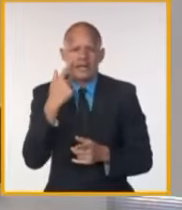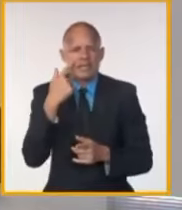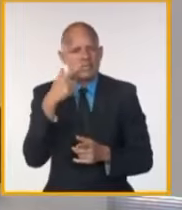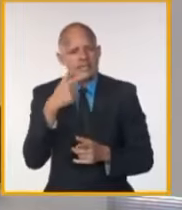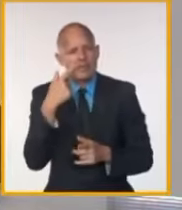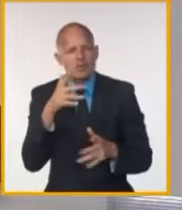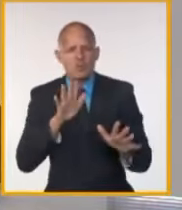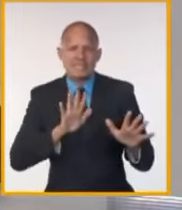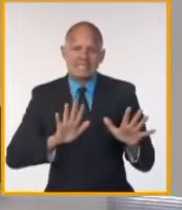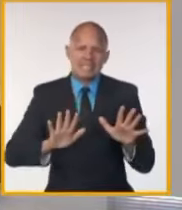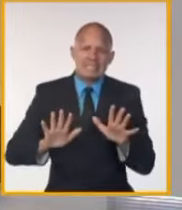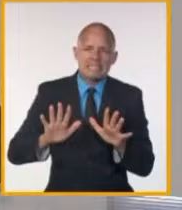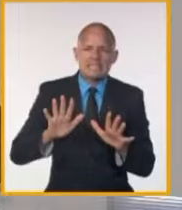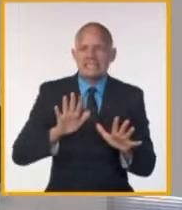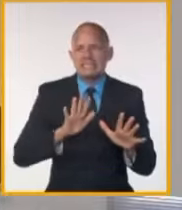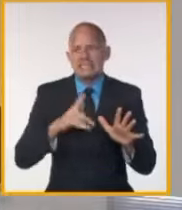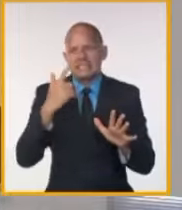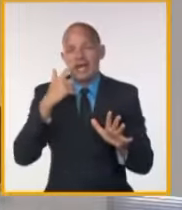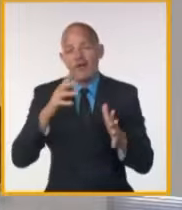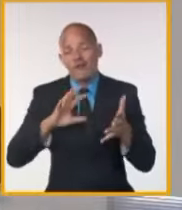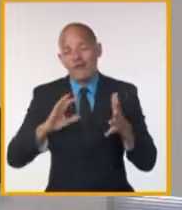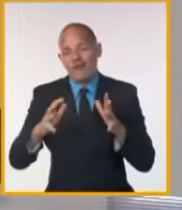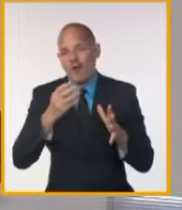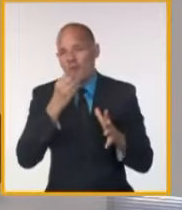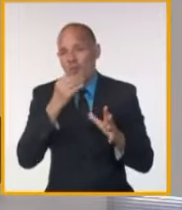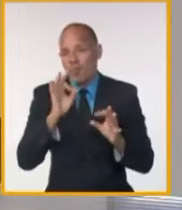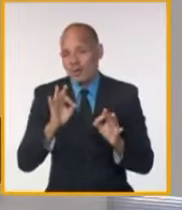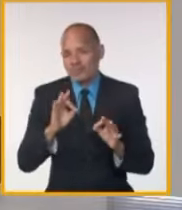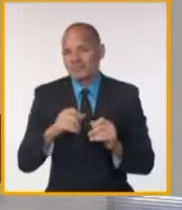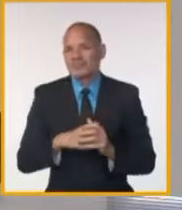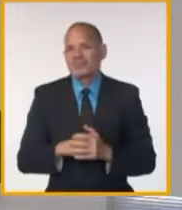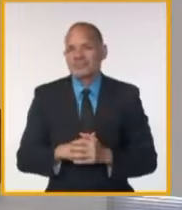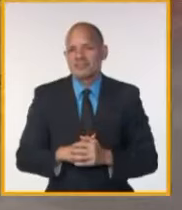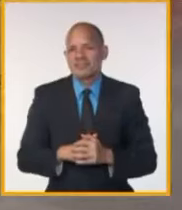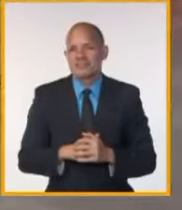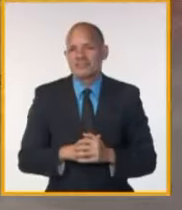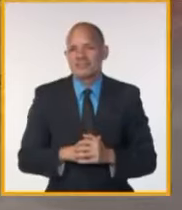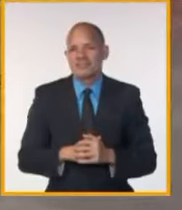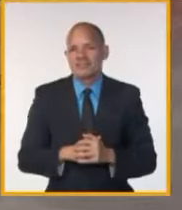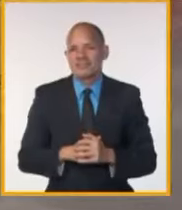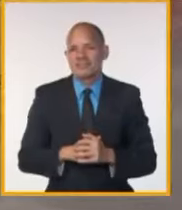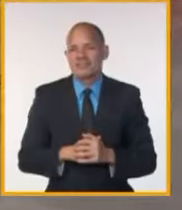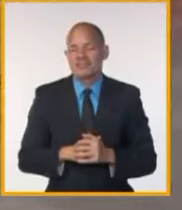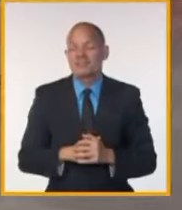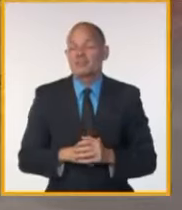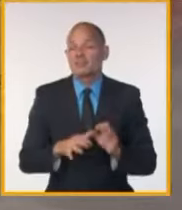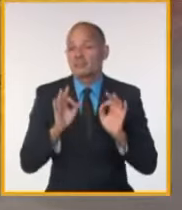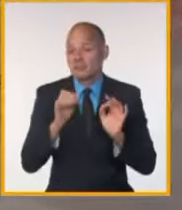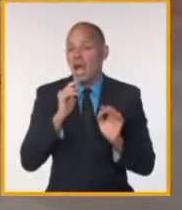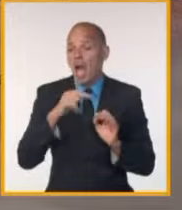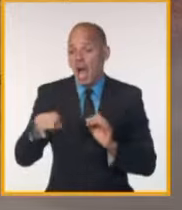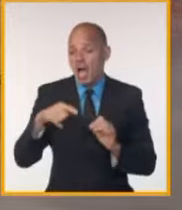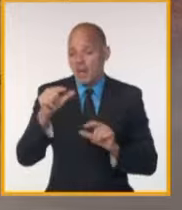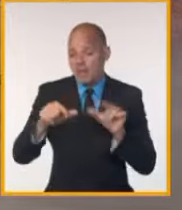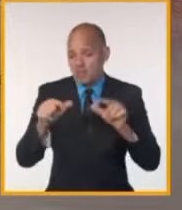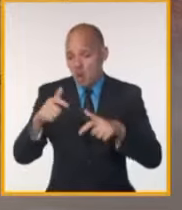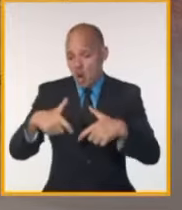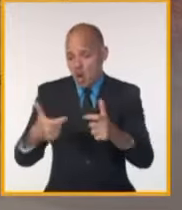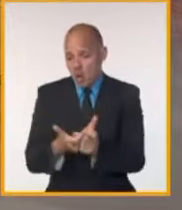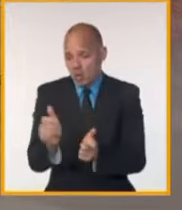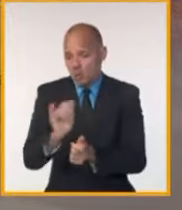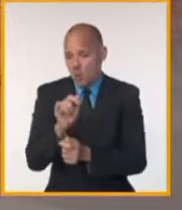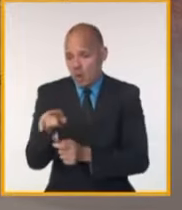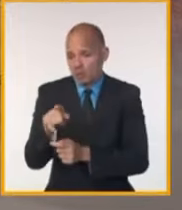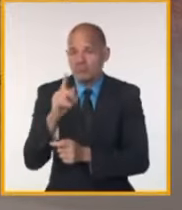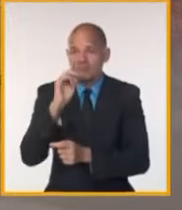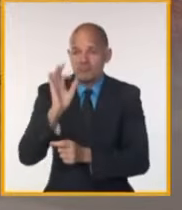la capacidad de poder tener políticas más radicales y sobre todo con un con un congreso un legislativo que es totalmente contrario